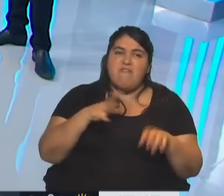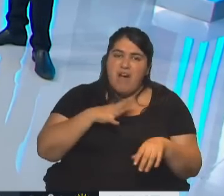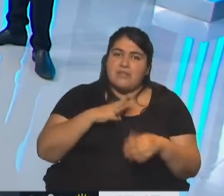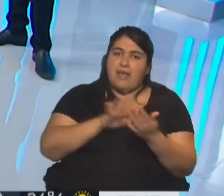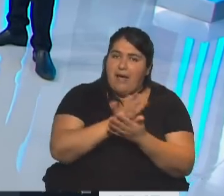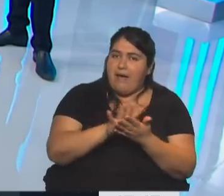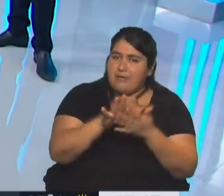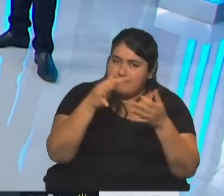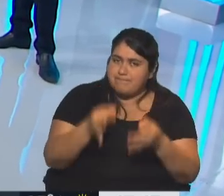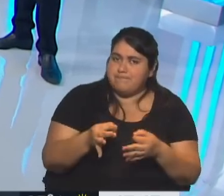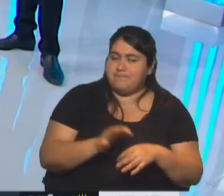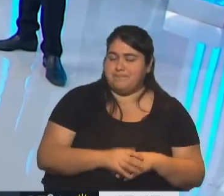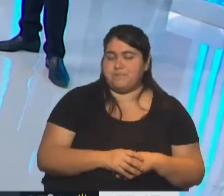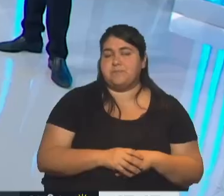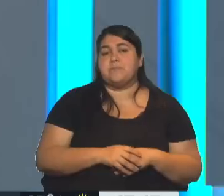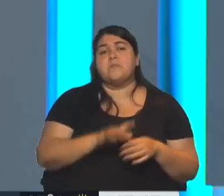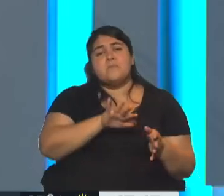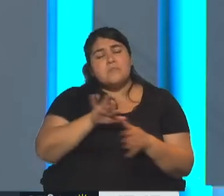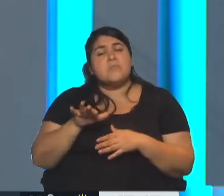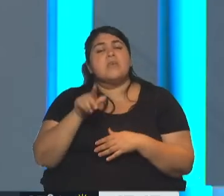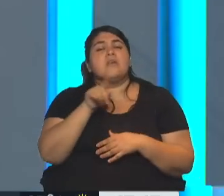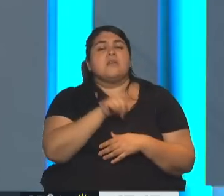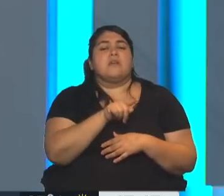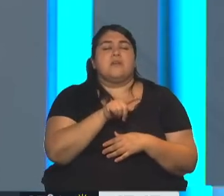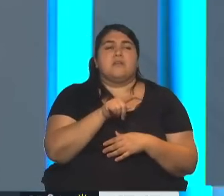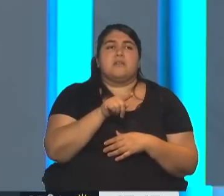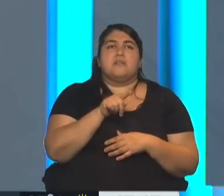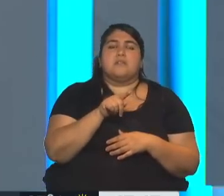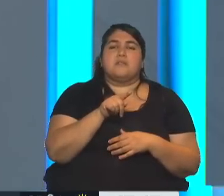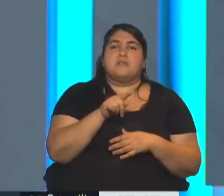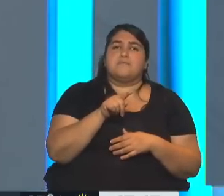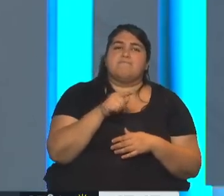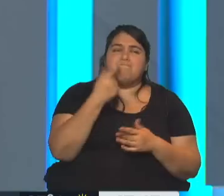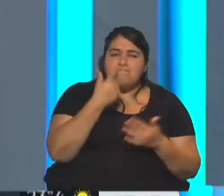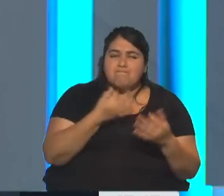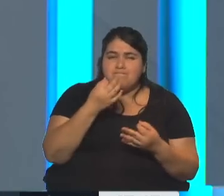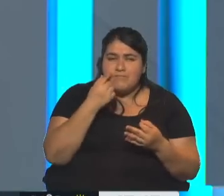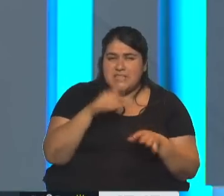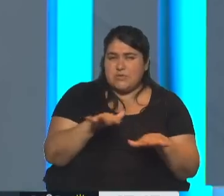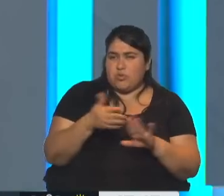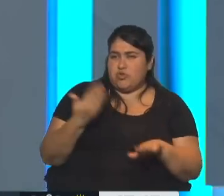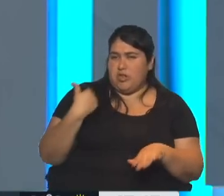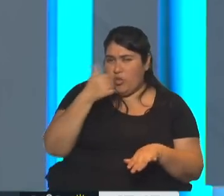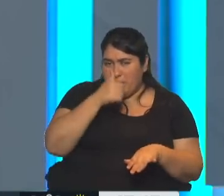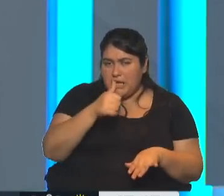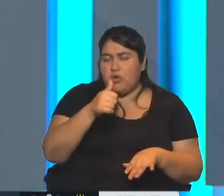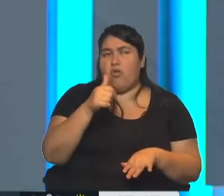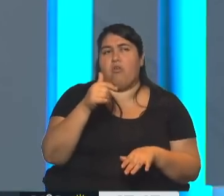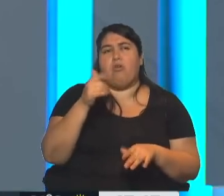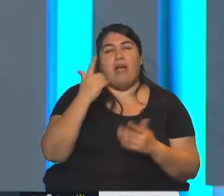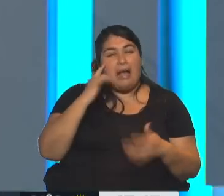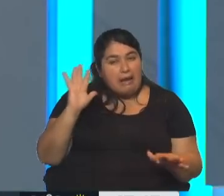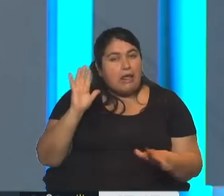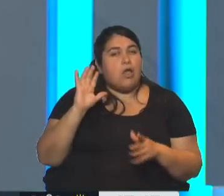¿no? A ver, lo que queda, la conclusión que uno puede sacar de lo que pasó el domingo, que tiene que ver, creo yo, con